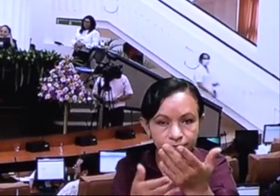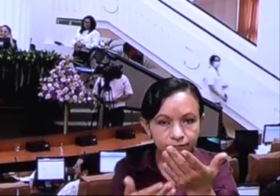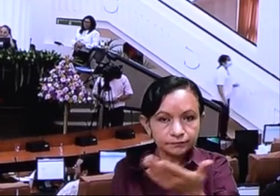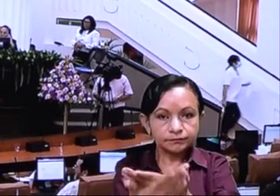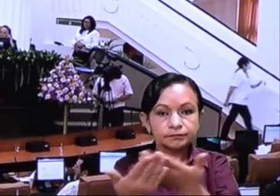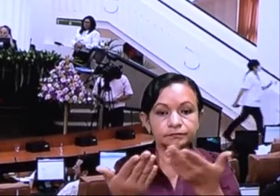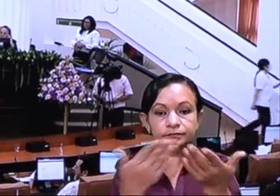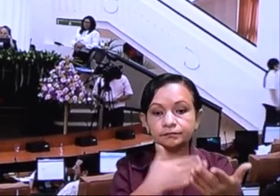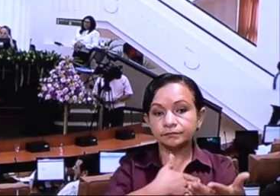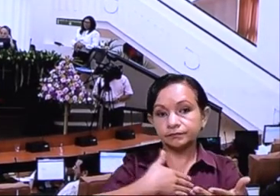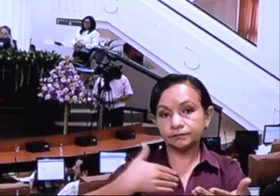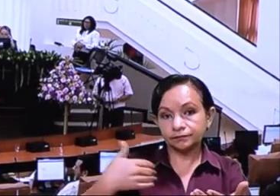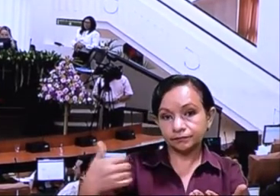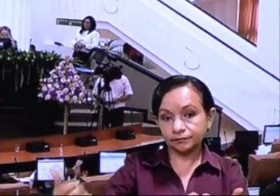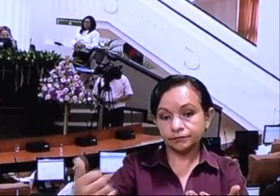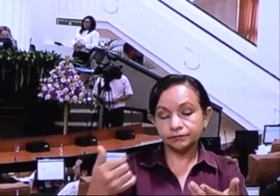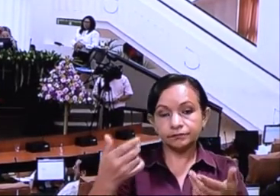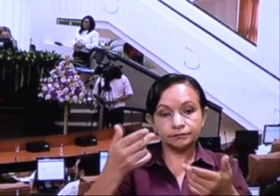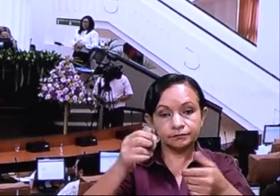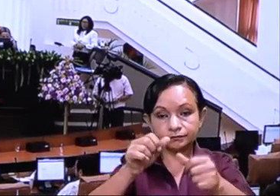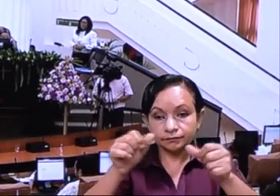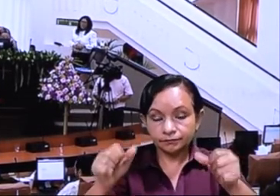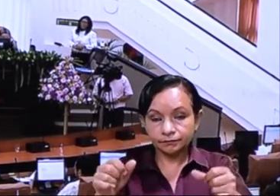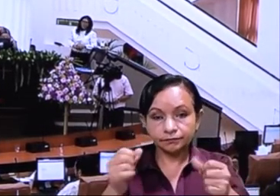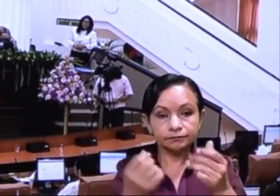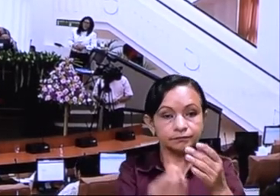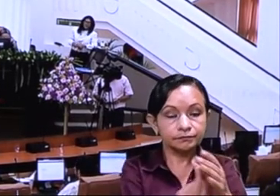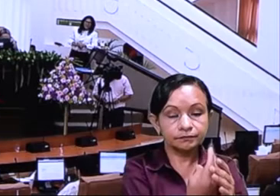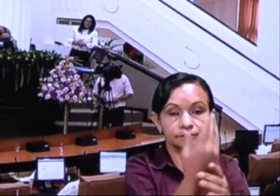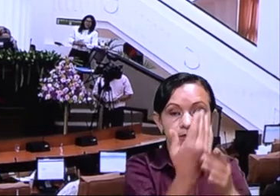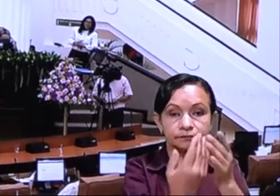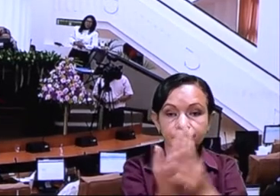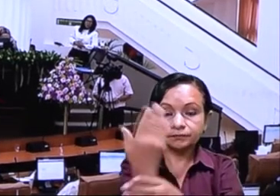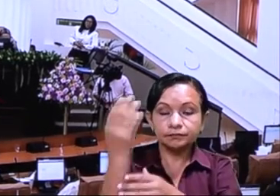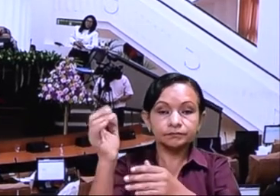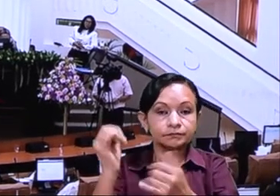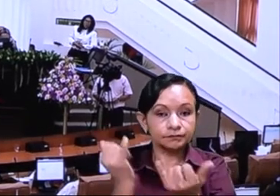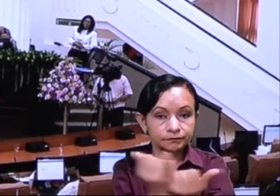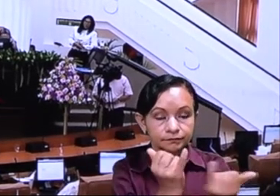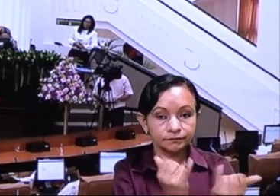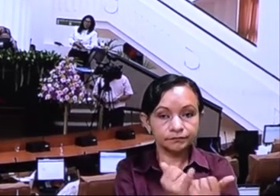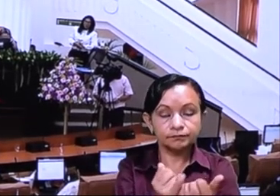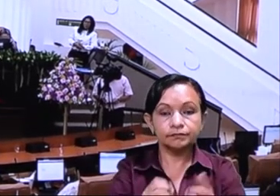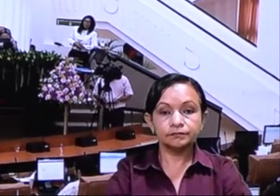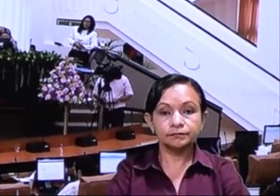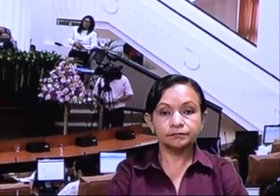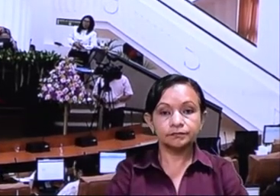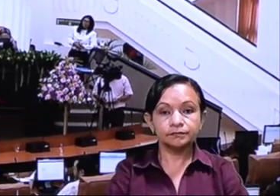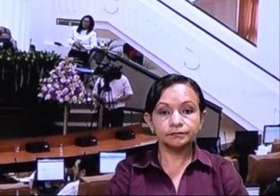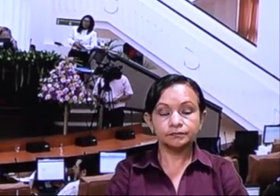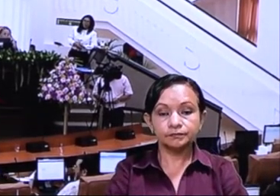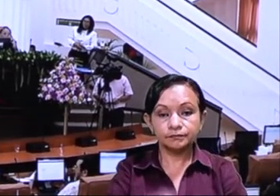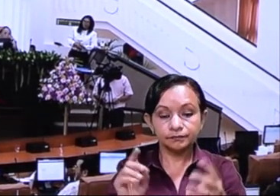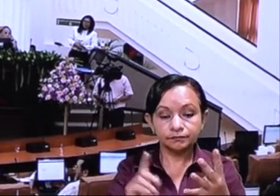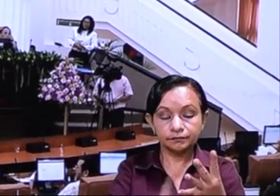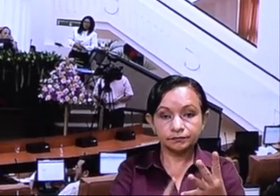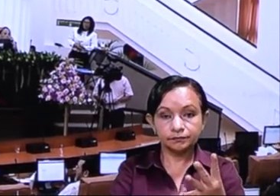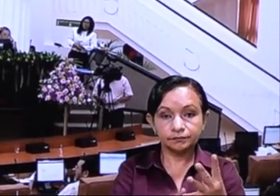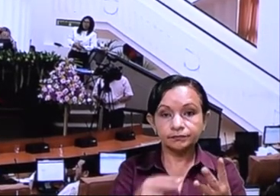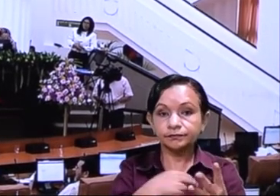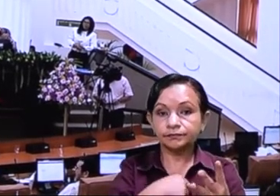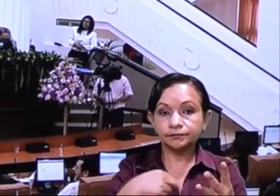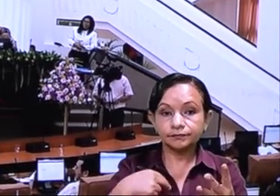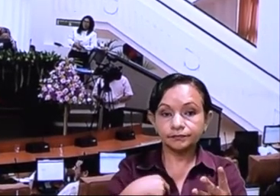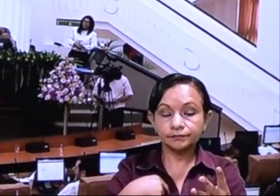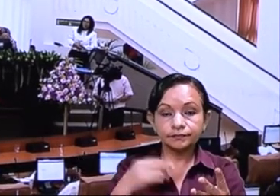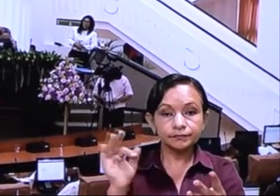para mejoramiento genético de cultivos y animales. 4. Realización